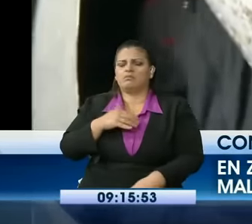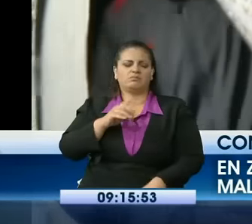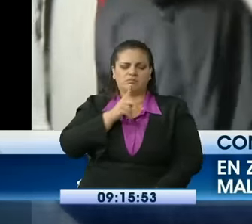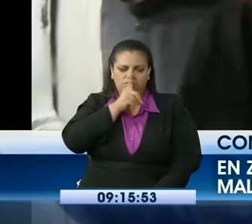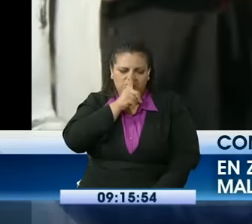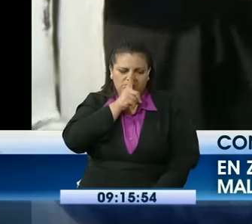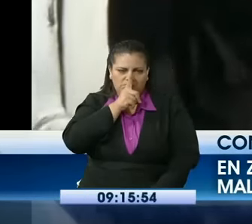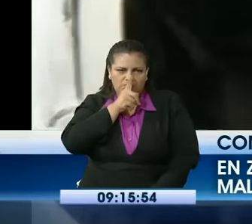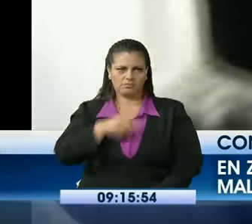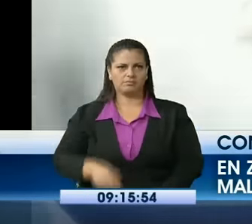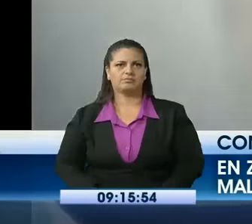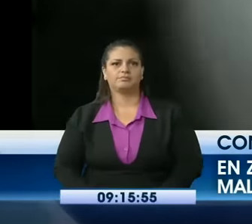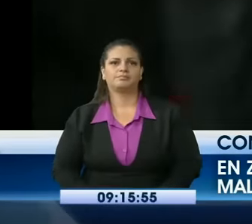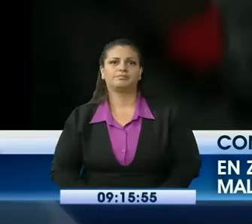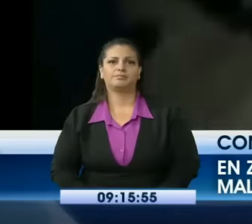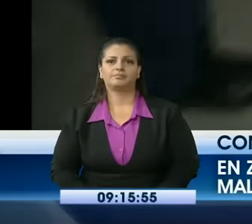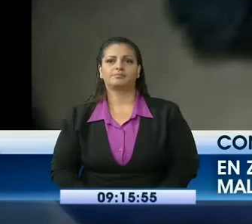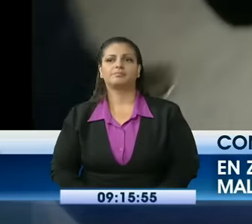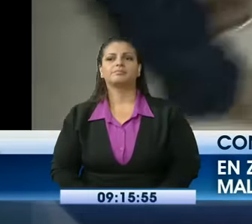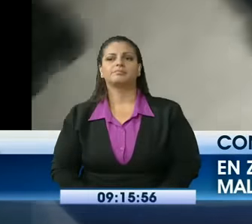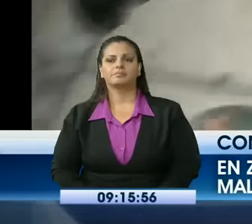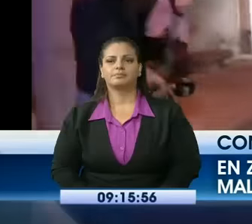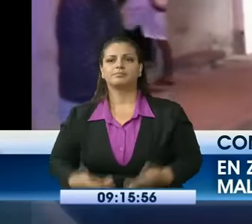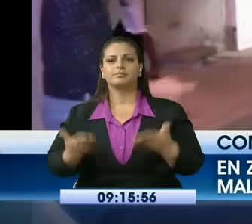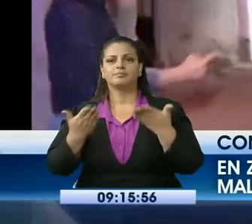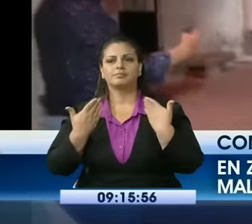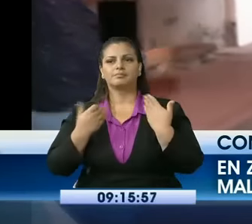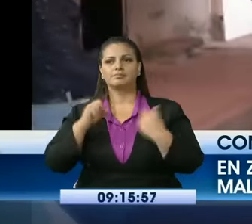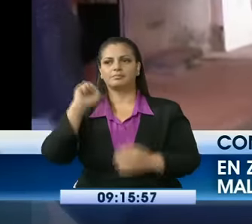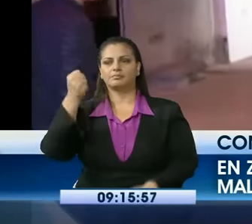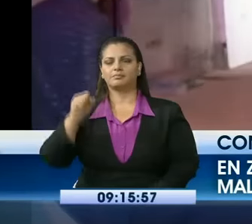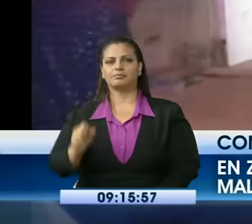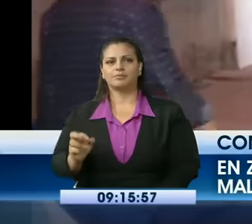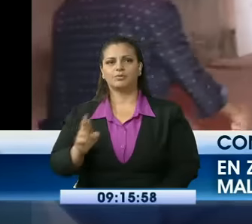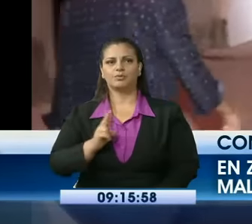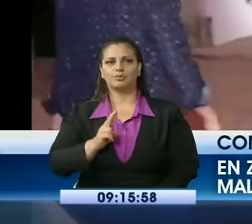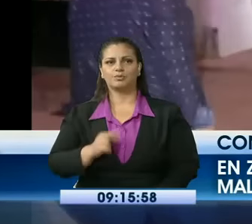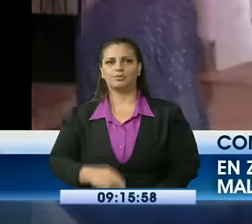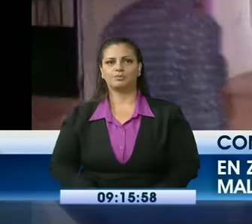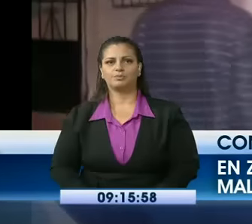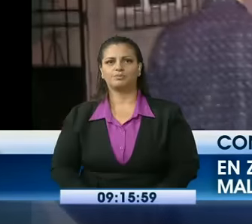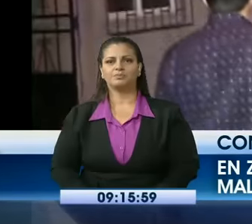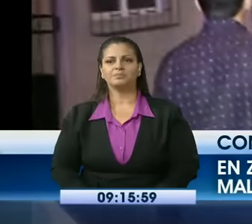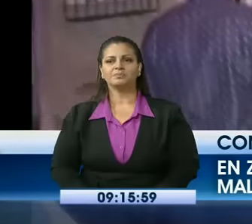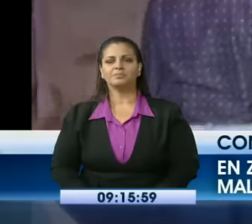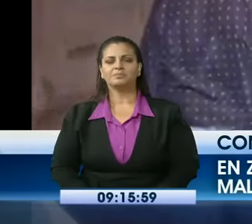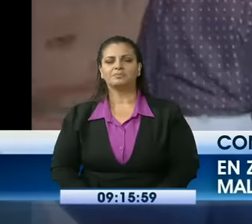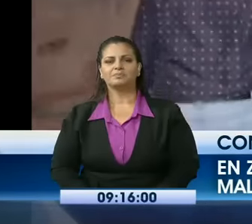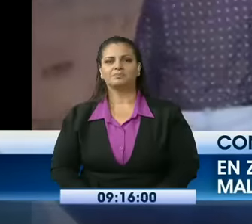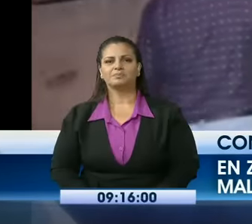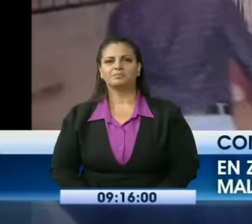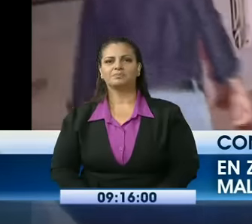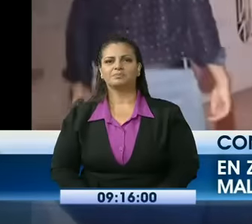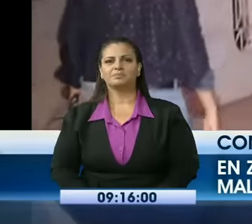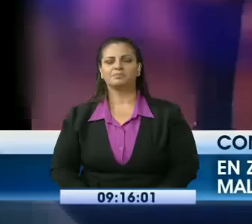está ubicada en la cooperativa Dignidad Popular, perteneciente al sector de las Malvinas, en el sur de la